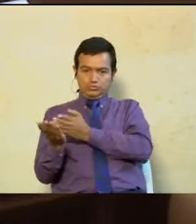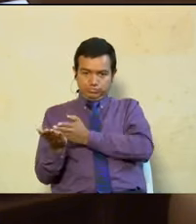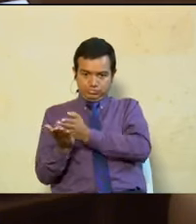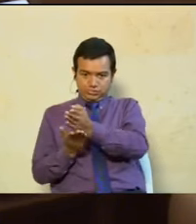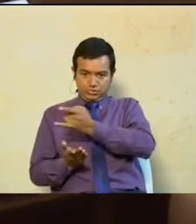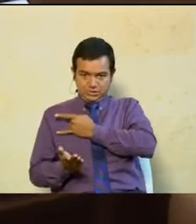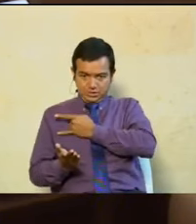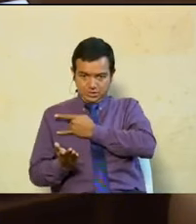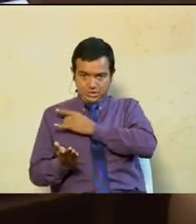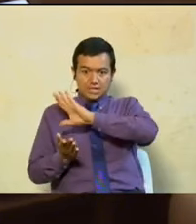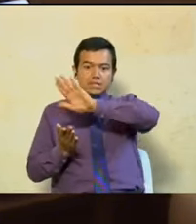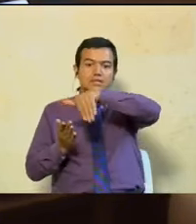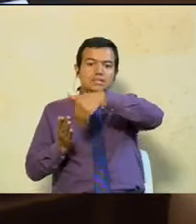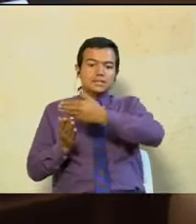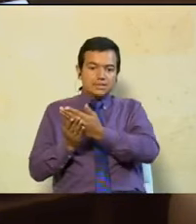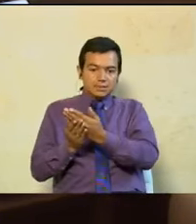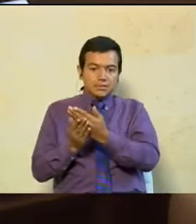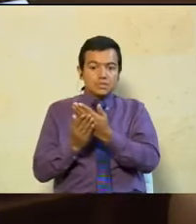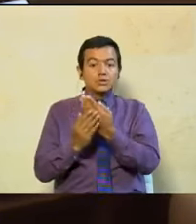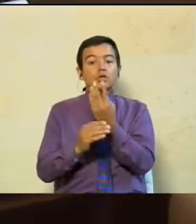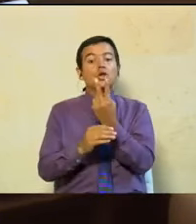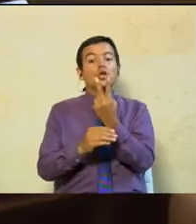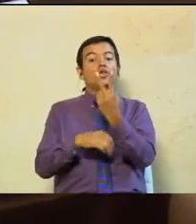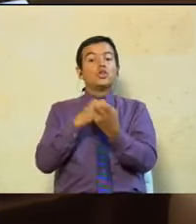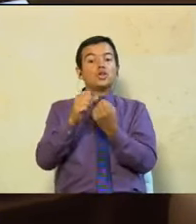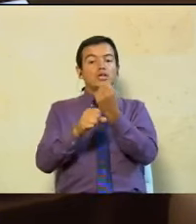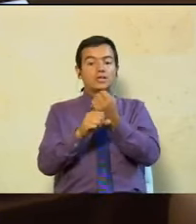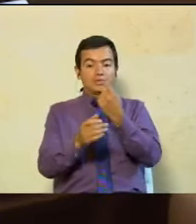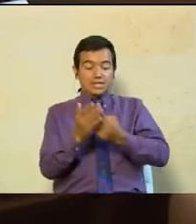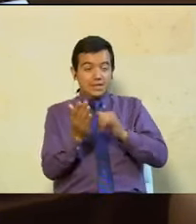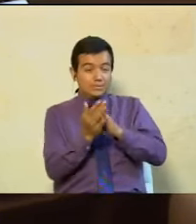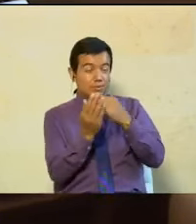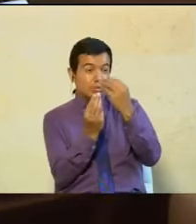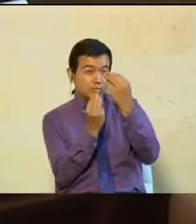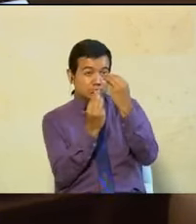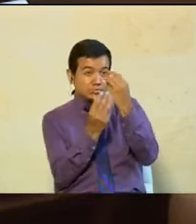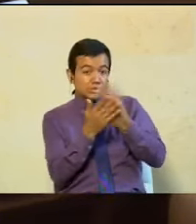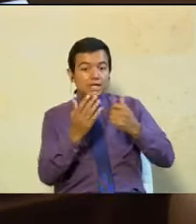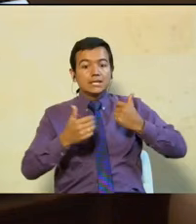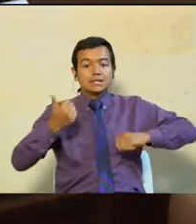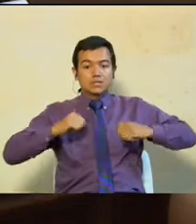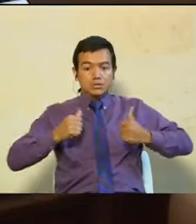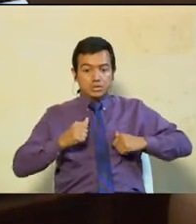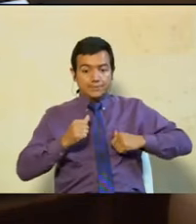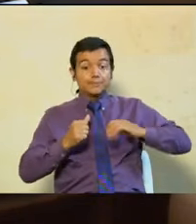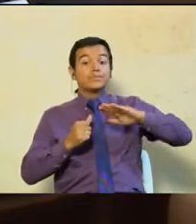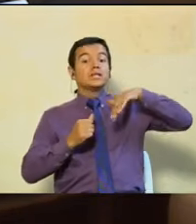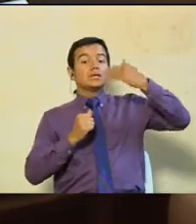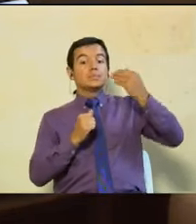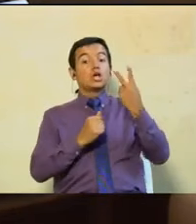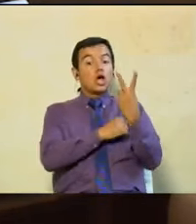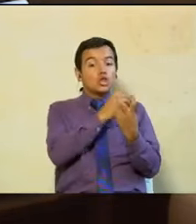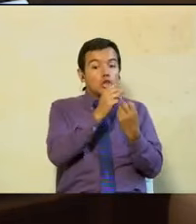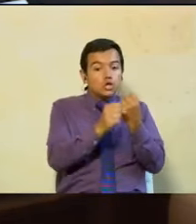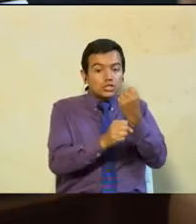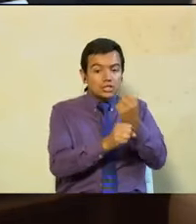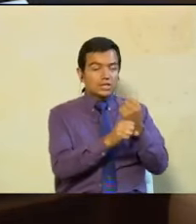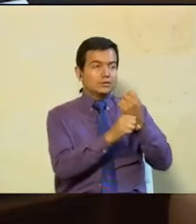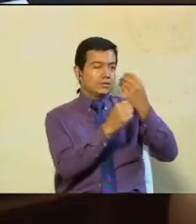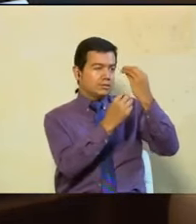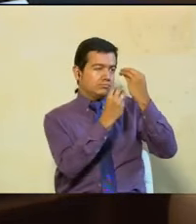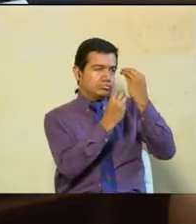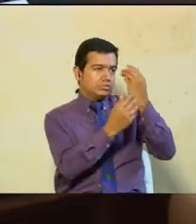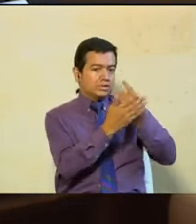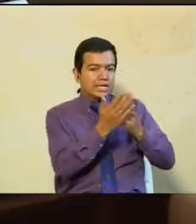años de cirugía reconstructiva o cirugía estética esto quiere decir que debe realizar una